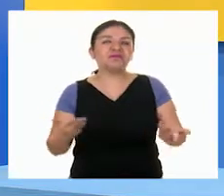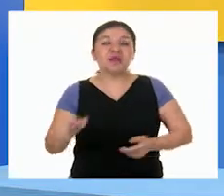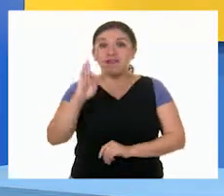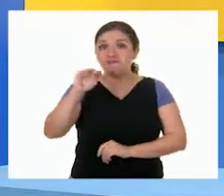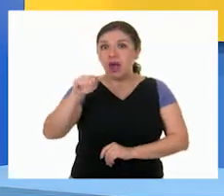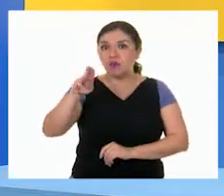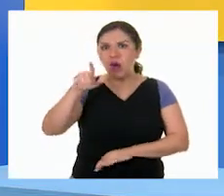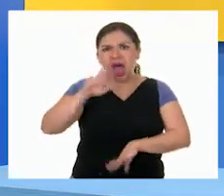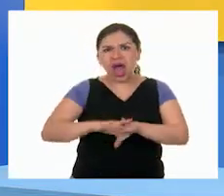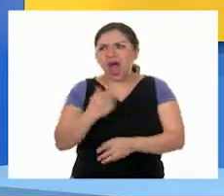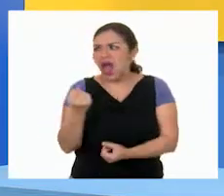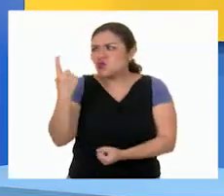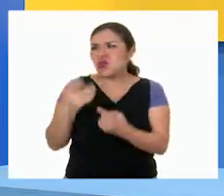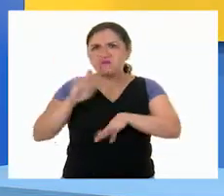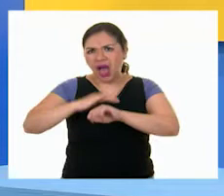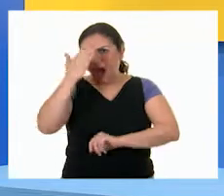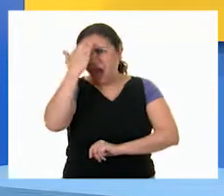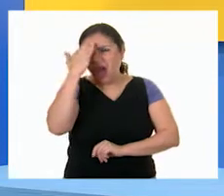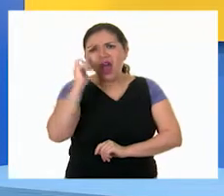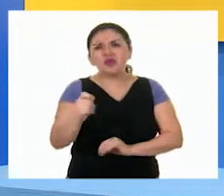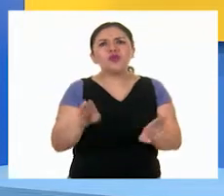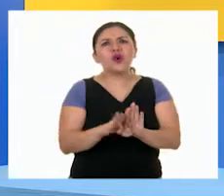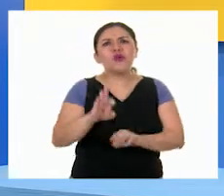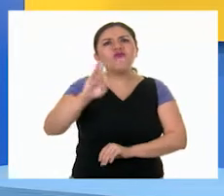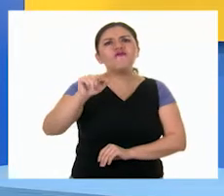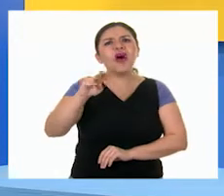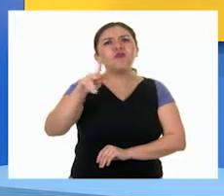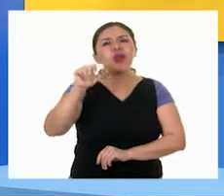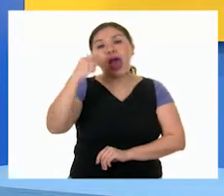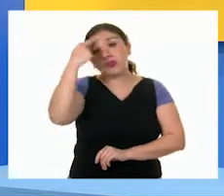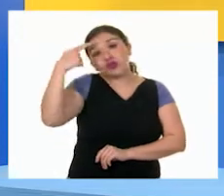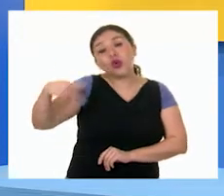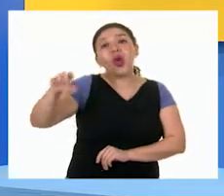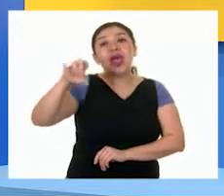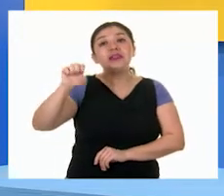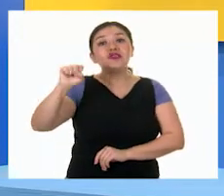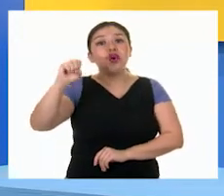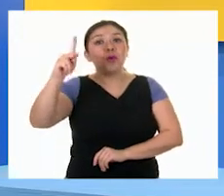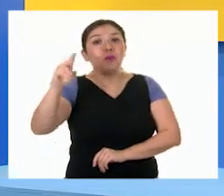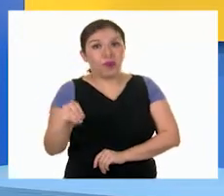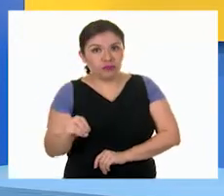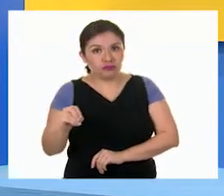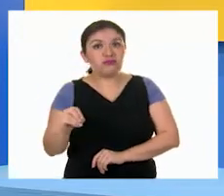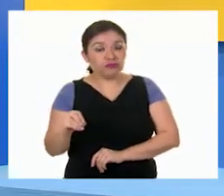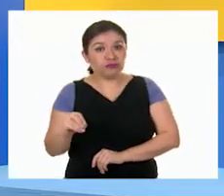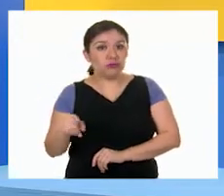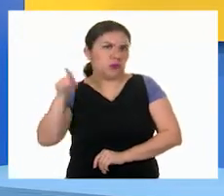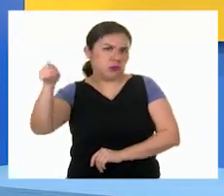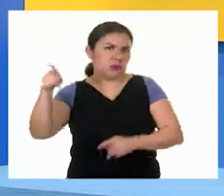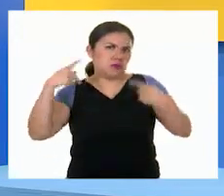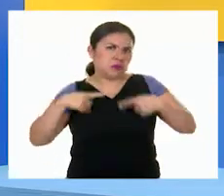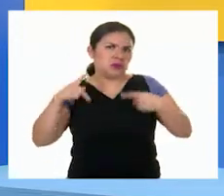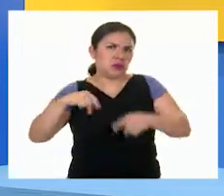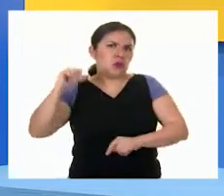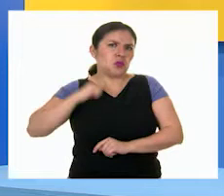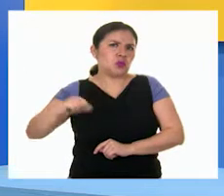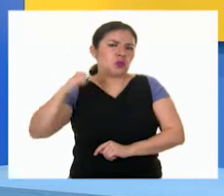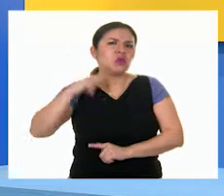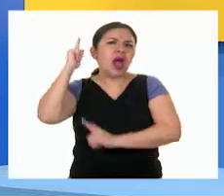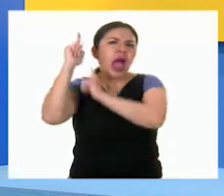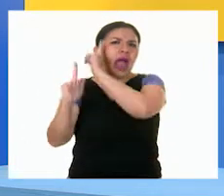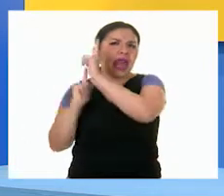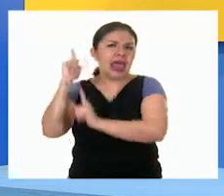muy conocidas, las llamadas fábulas de Esopo. Un fabulista de la Grecia